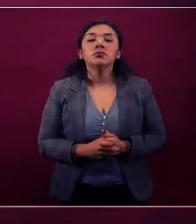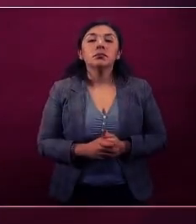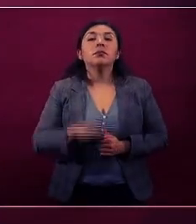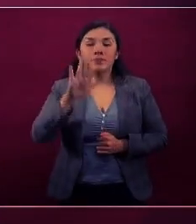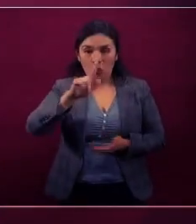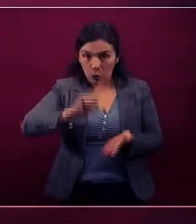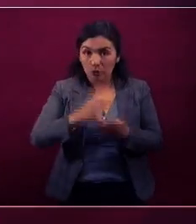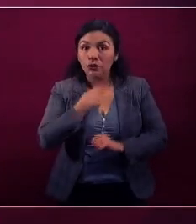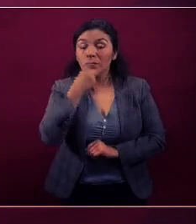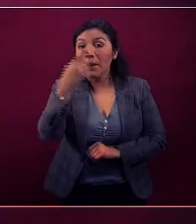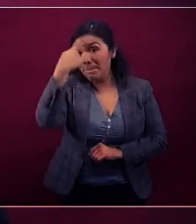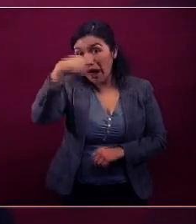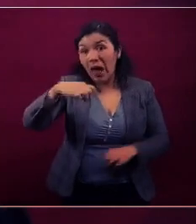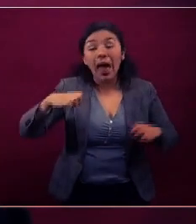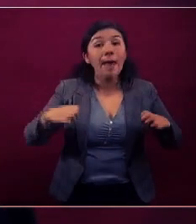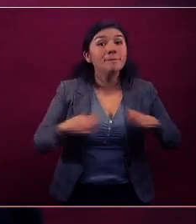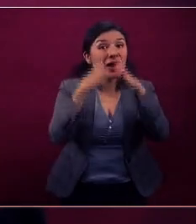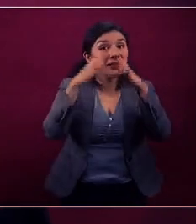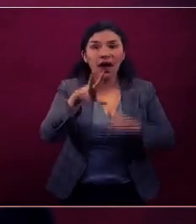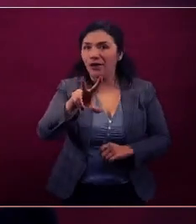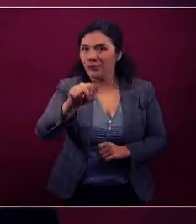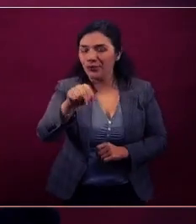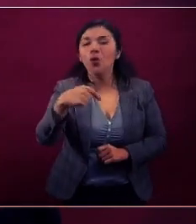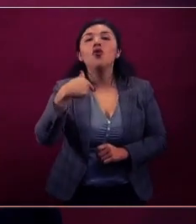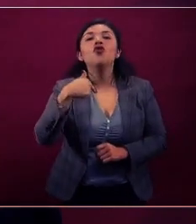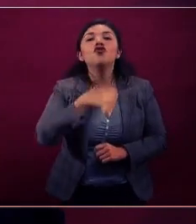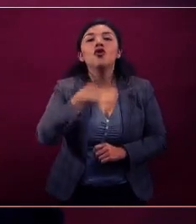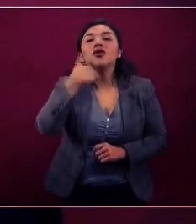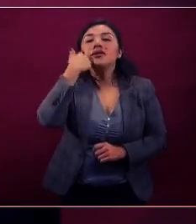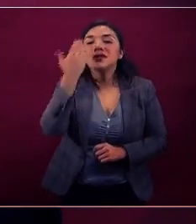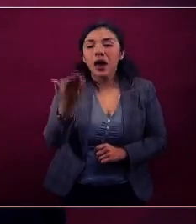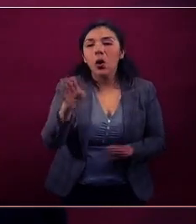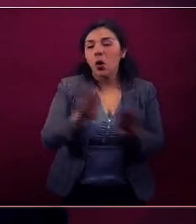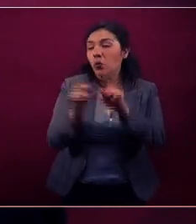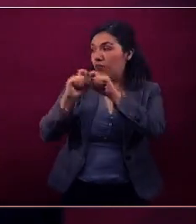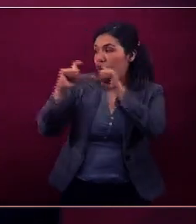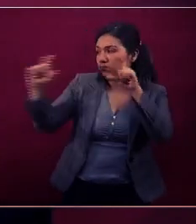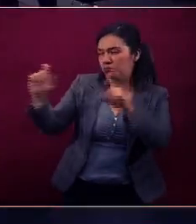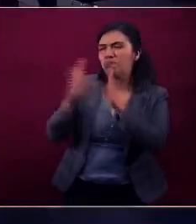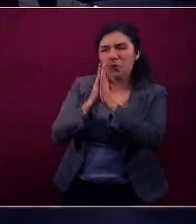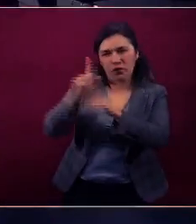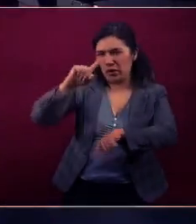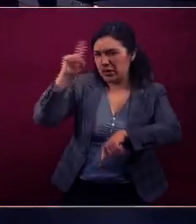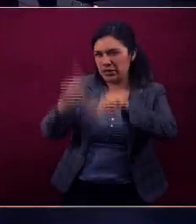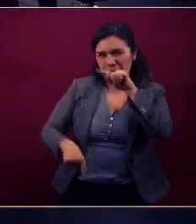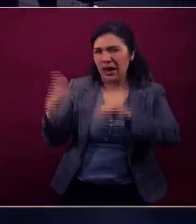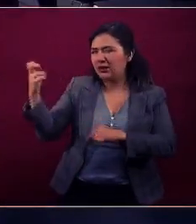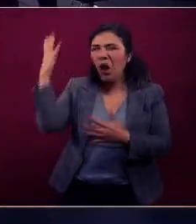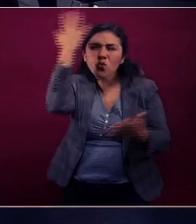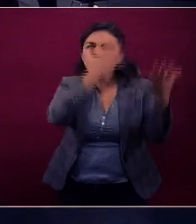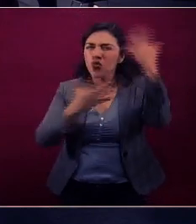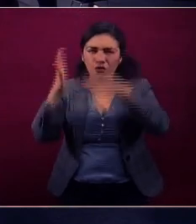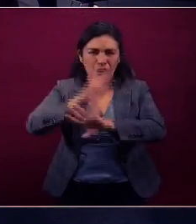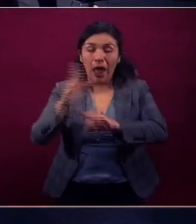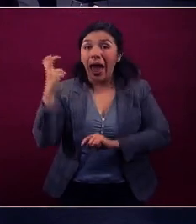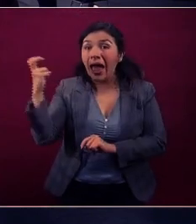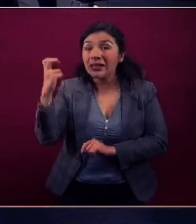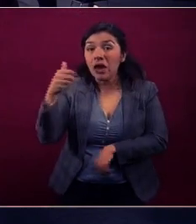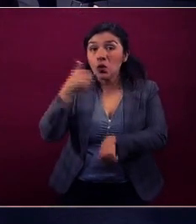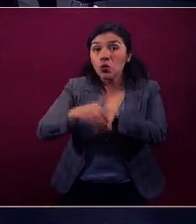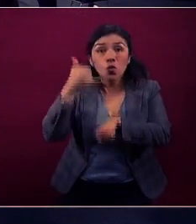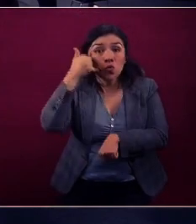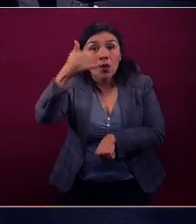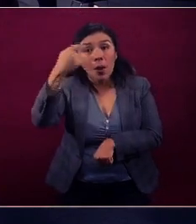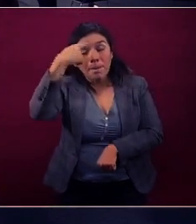Pero insisto, no es para una emergencia, porque lo que me interesa, y les pedía si ya lo quitamos de pantalla para que no haya confusión, este no es un número